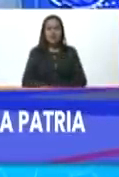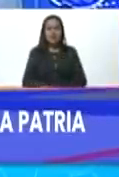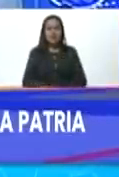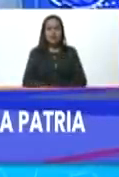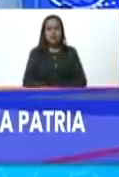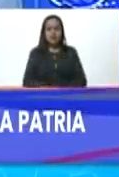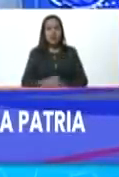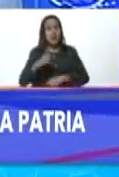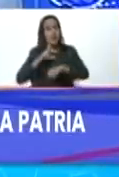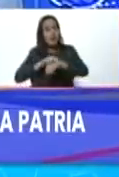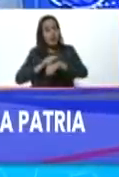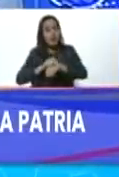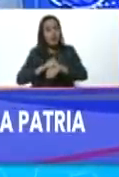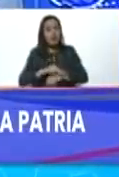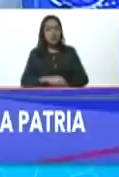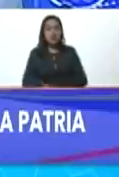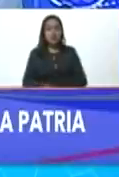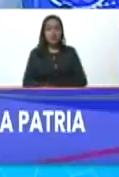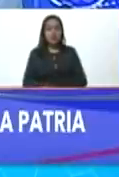Esa medicina que ustedes